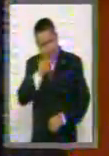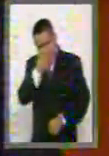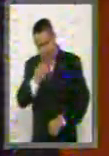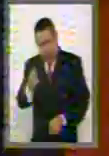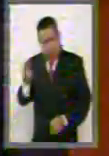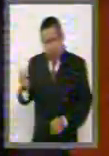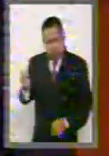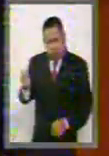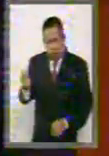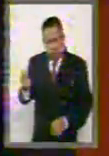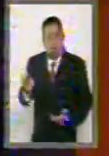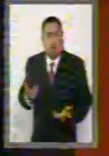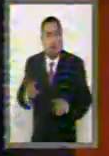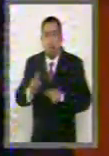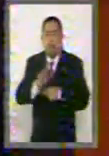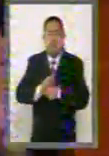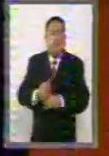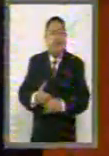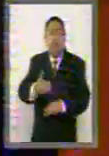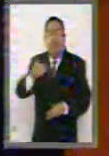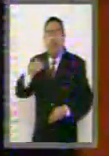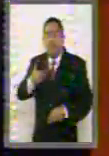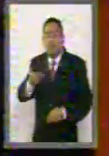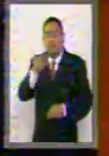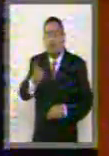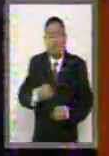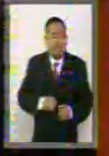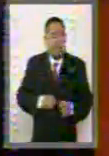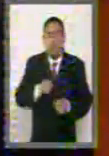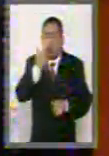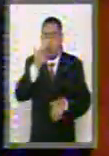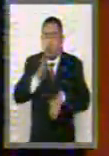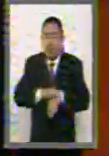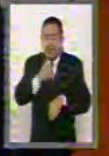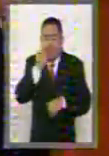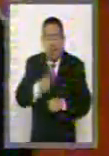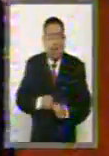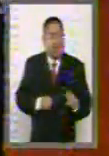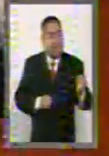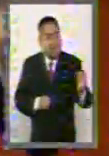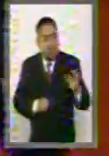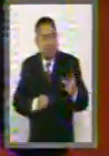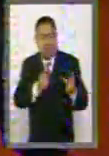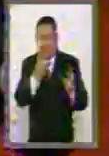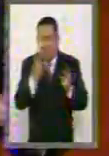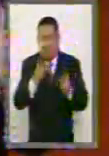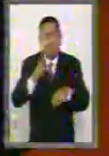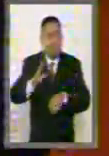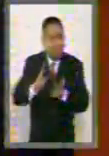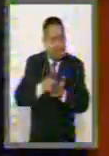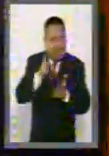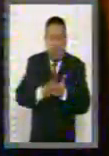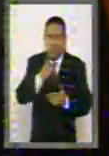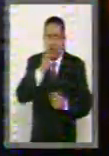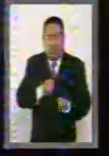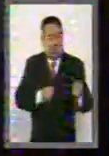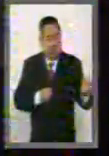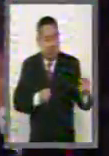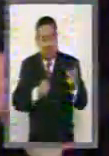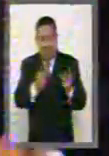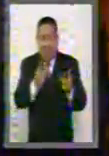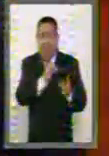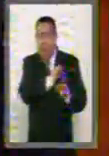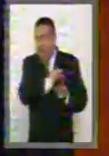¿Qué planteamos nosotros desde el principio? Que las dos ternas, y lo dijimos en conferencia, que las dos ternas fueran